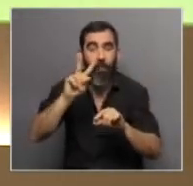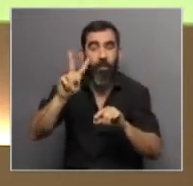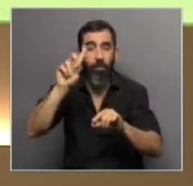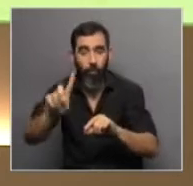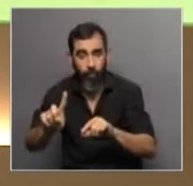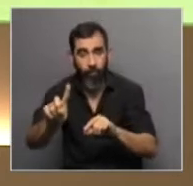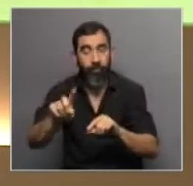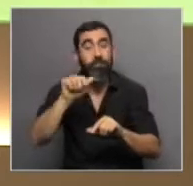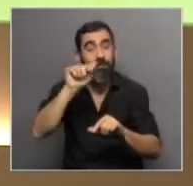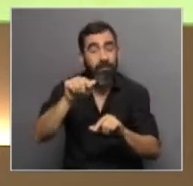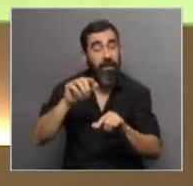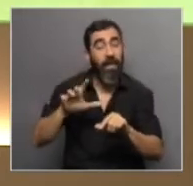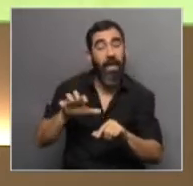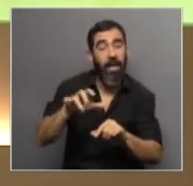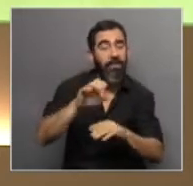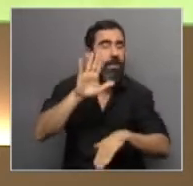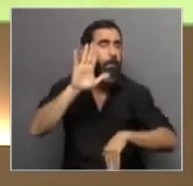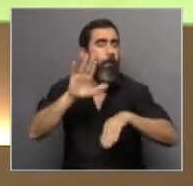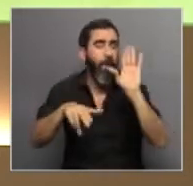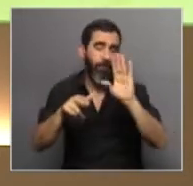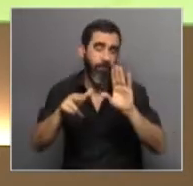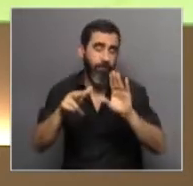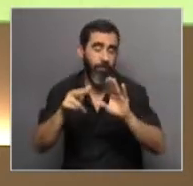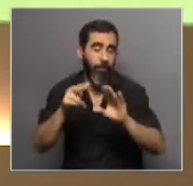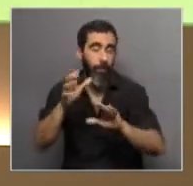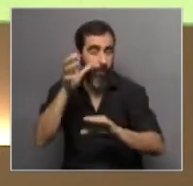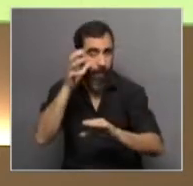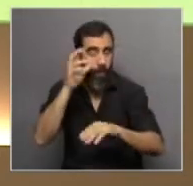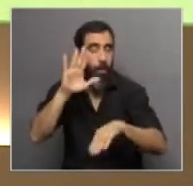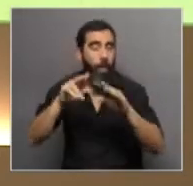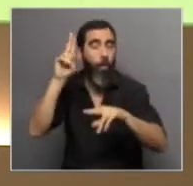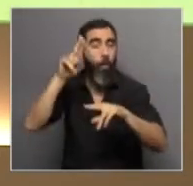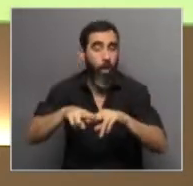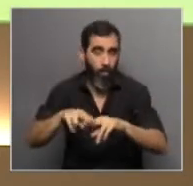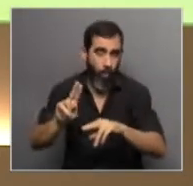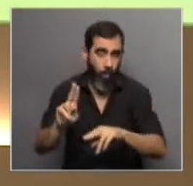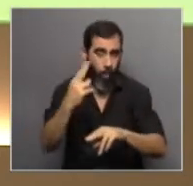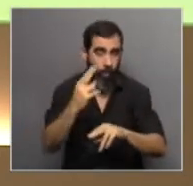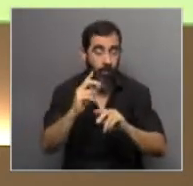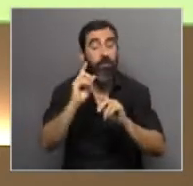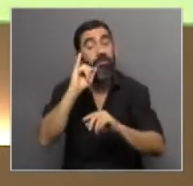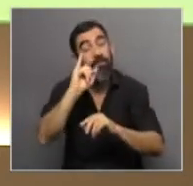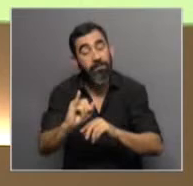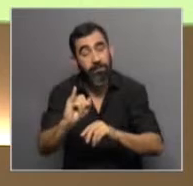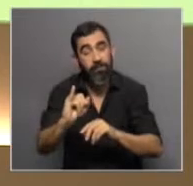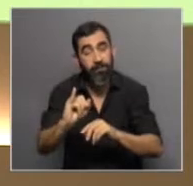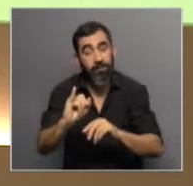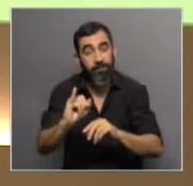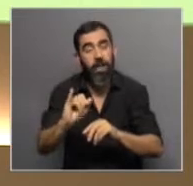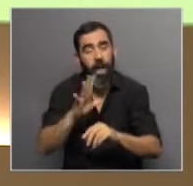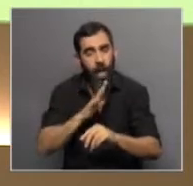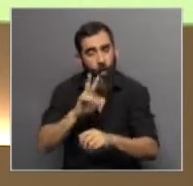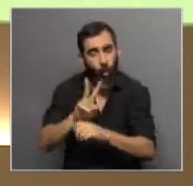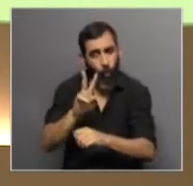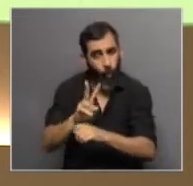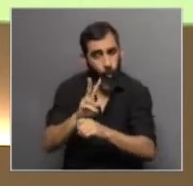2021. Se trata del cáncer con mayor incidencia y mortalidad en nuestro país. Y si bien adecuados controles